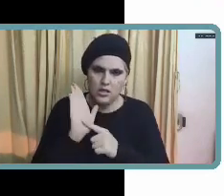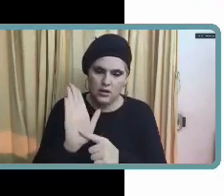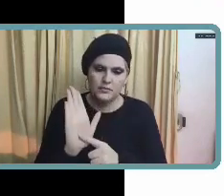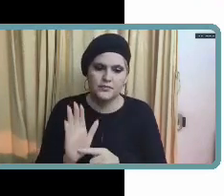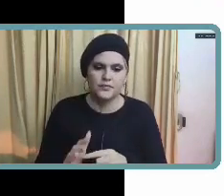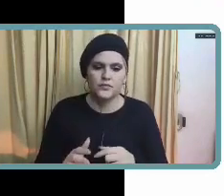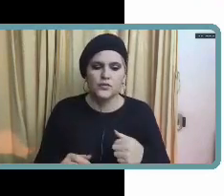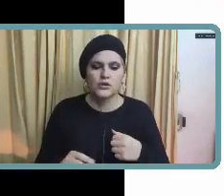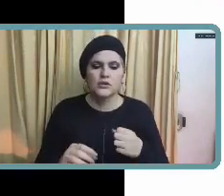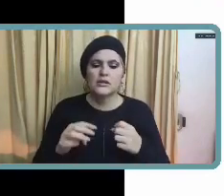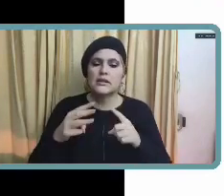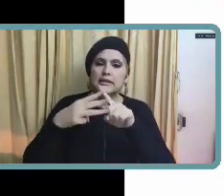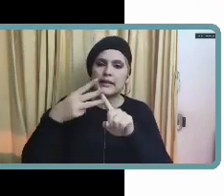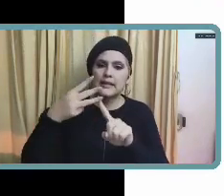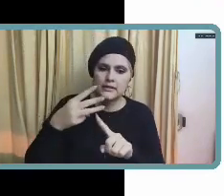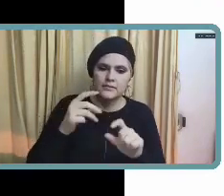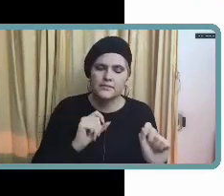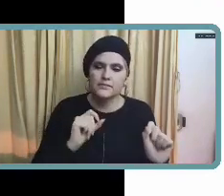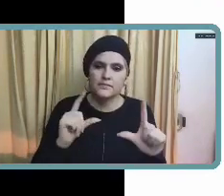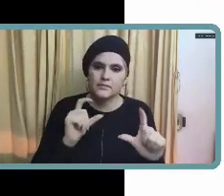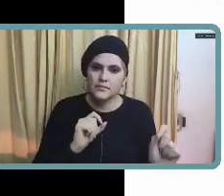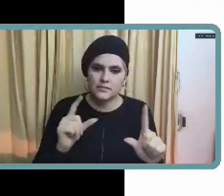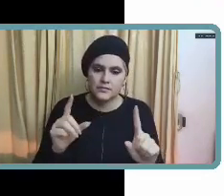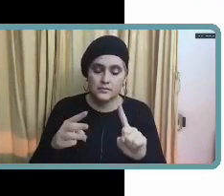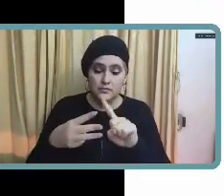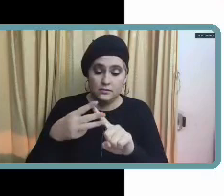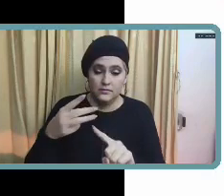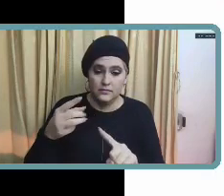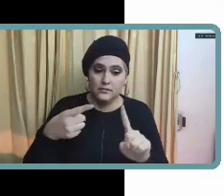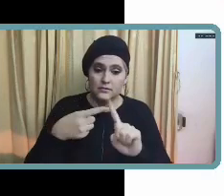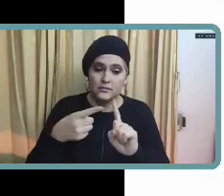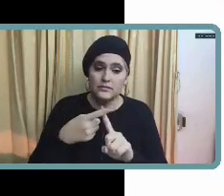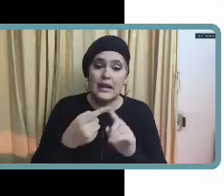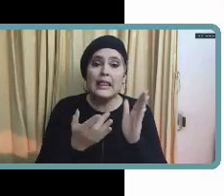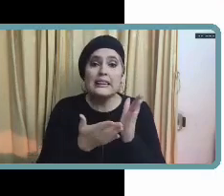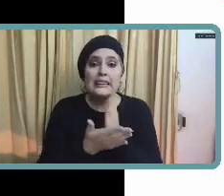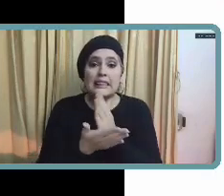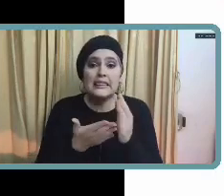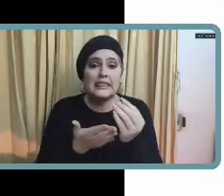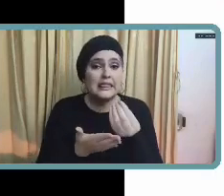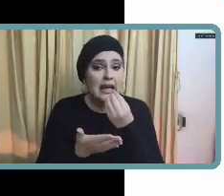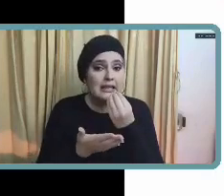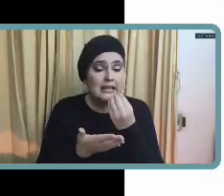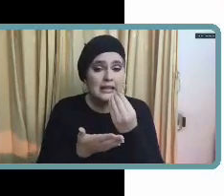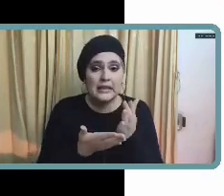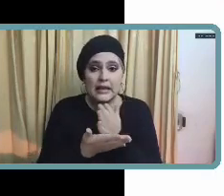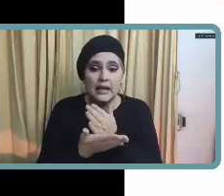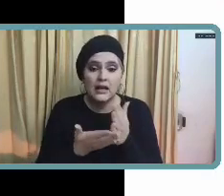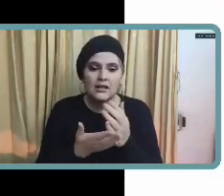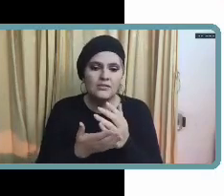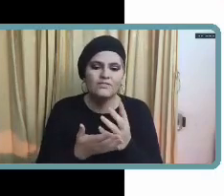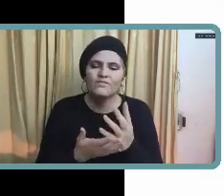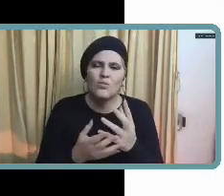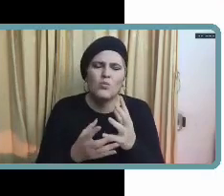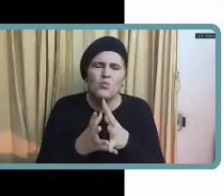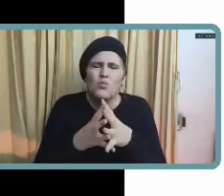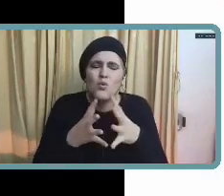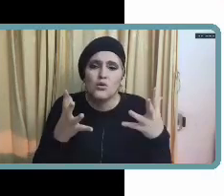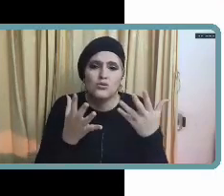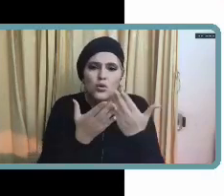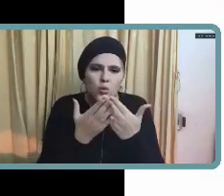mostrar 3 diapositivas. Uno, decir que las dietas, se han hecho muchos estudios